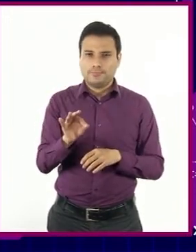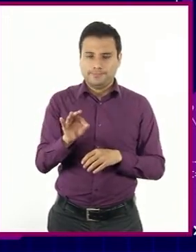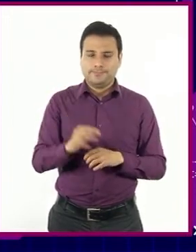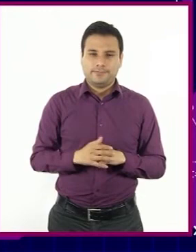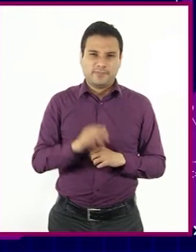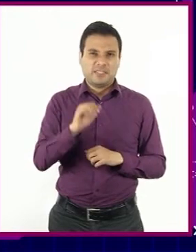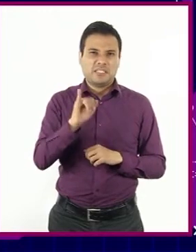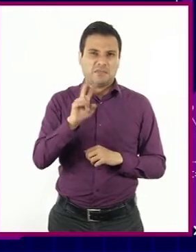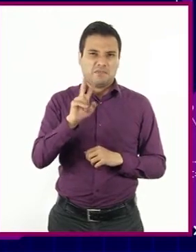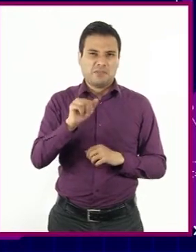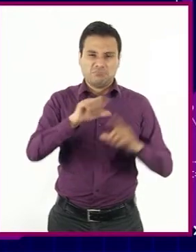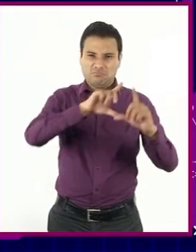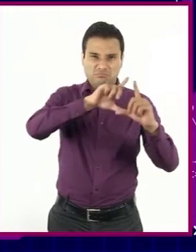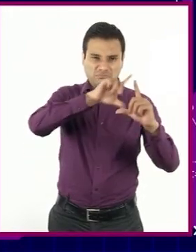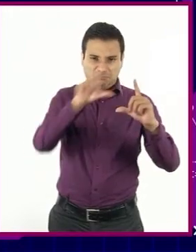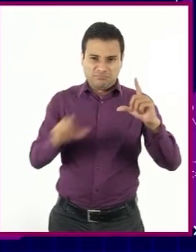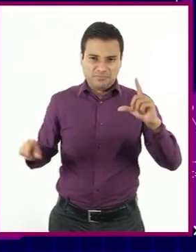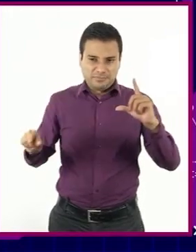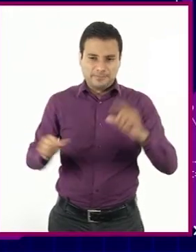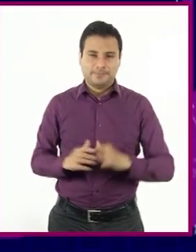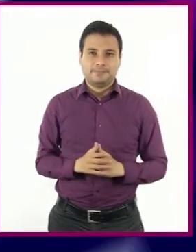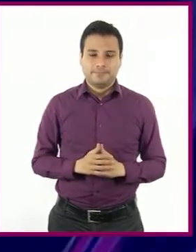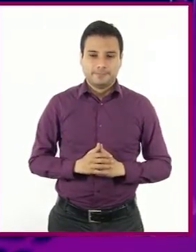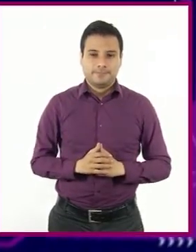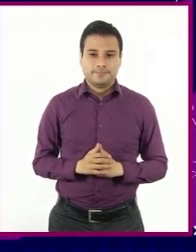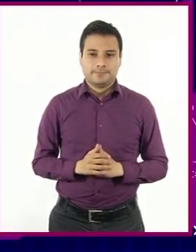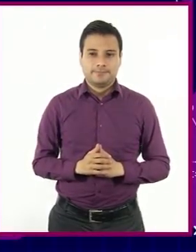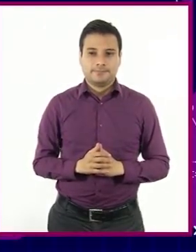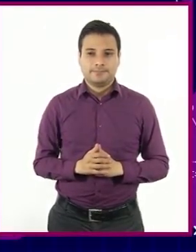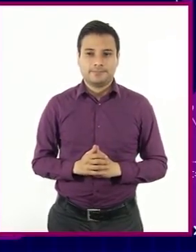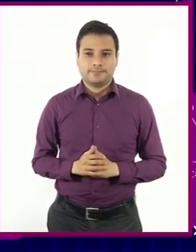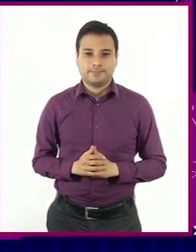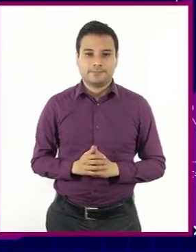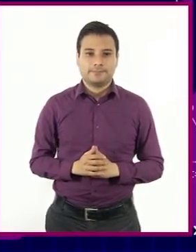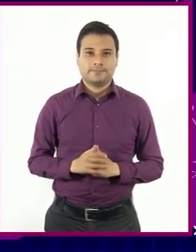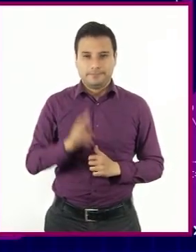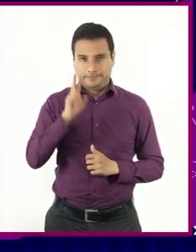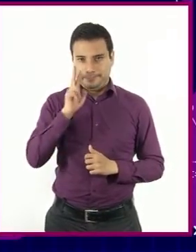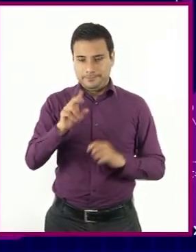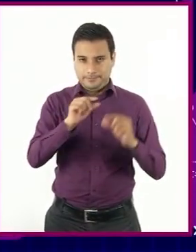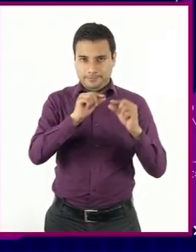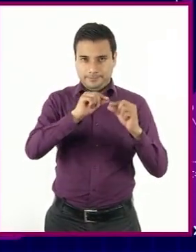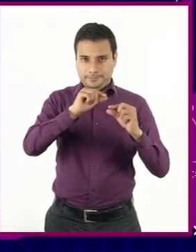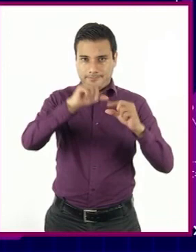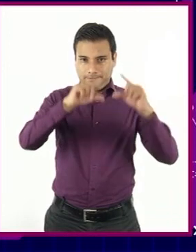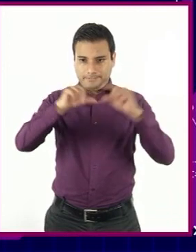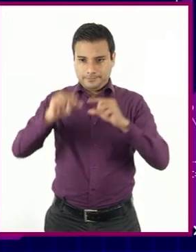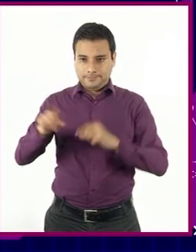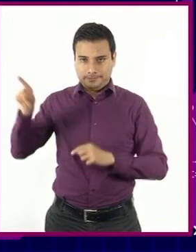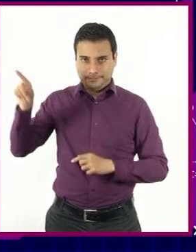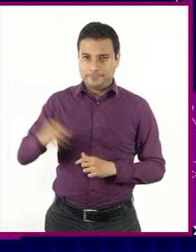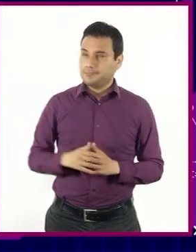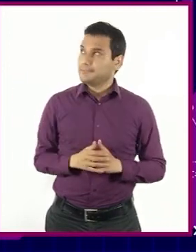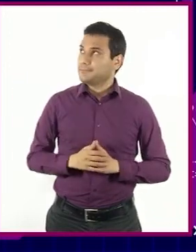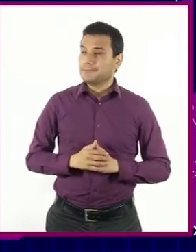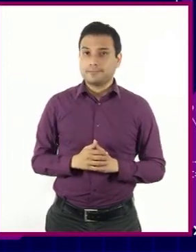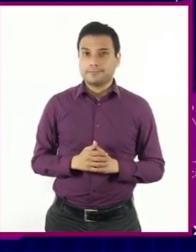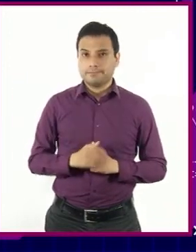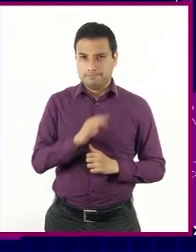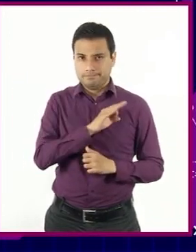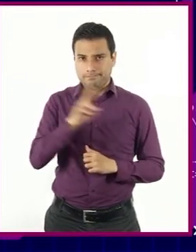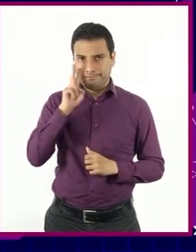del IVA general y de las ciudades fronterizas. Veamos la gráfica. En ella se puede leer que la